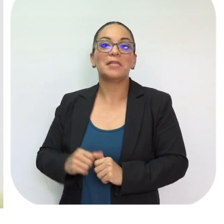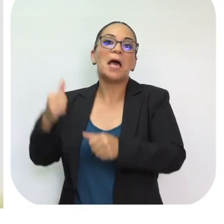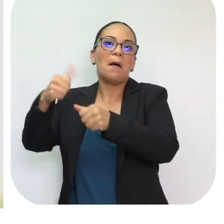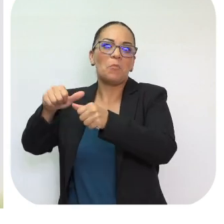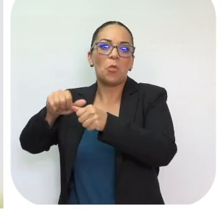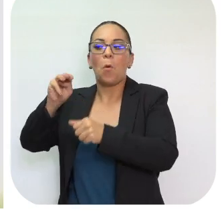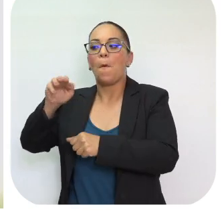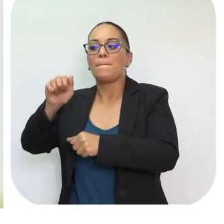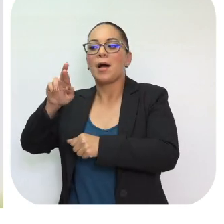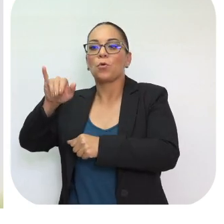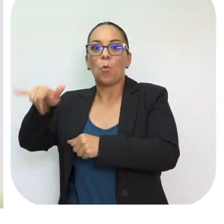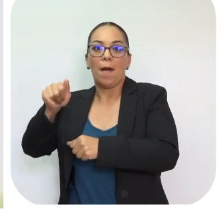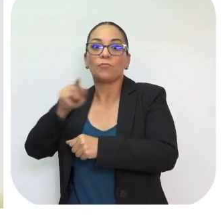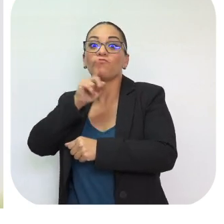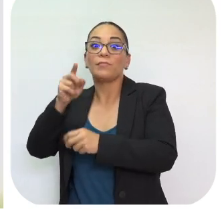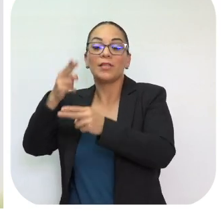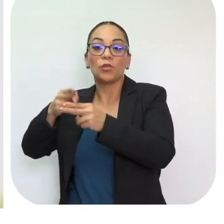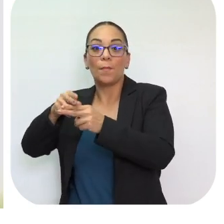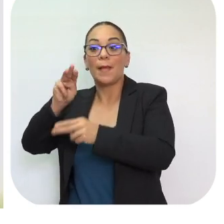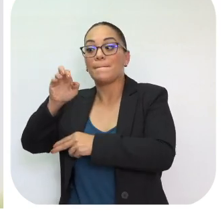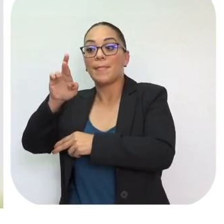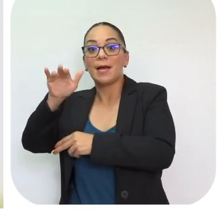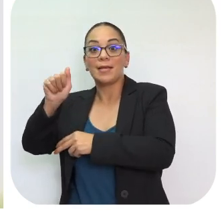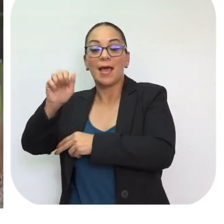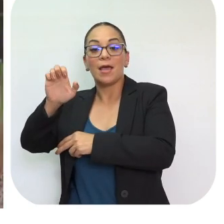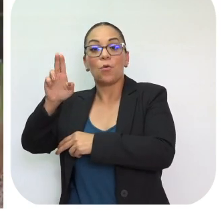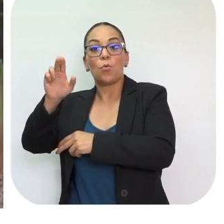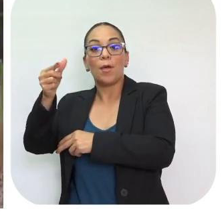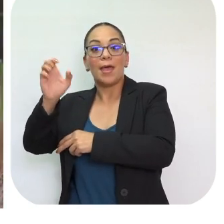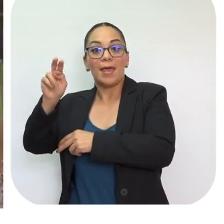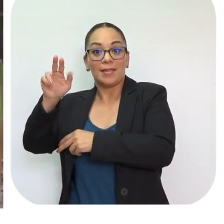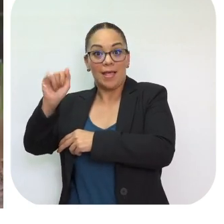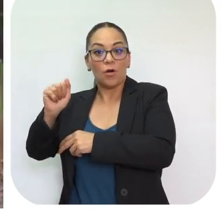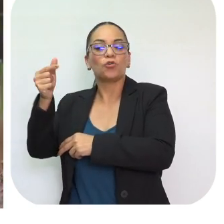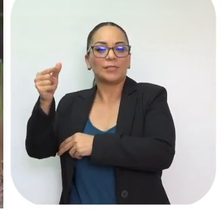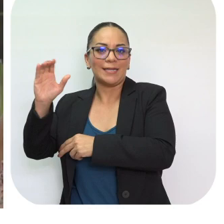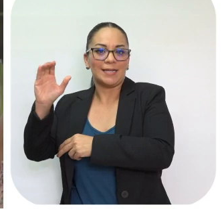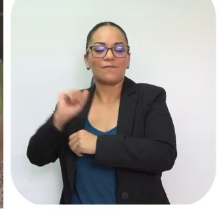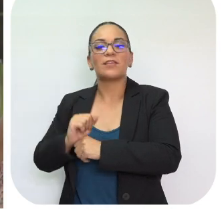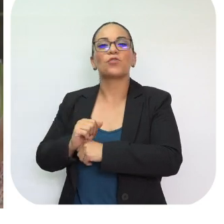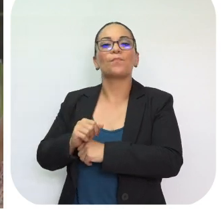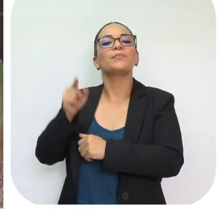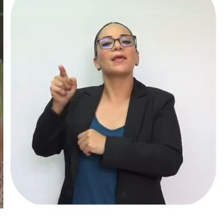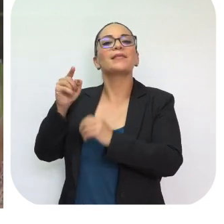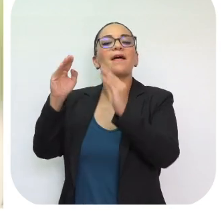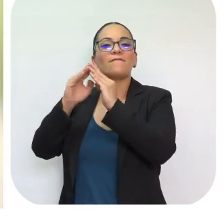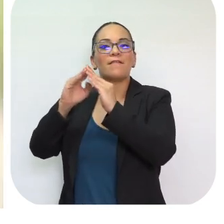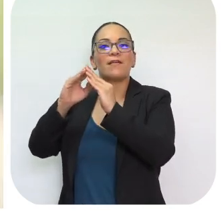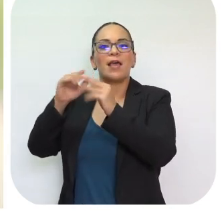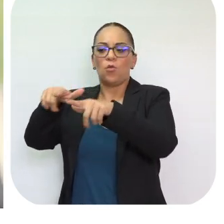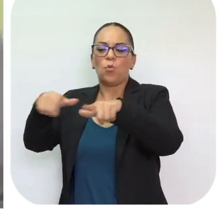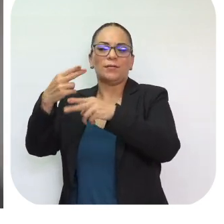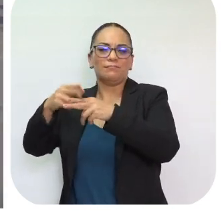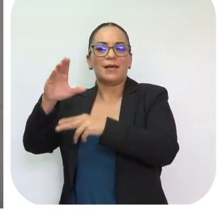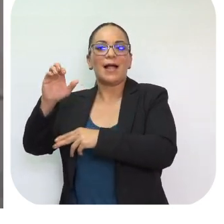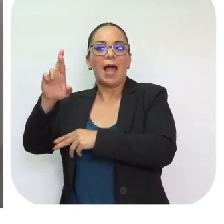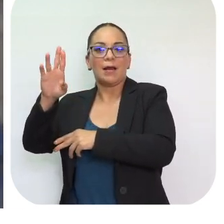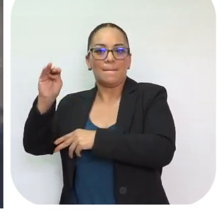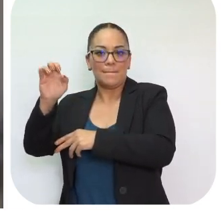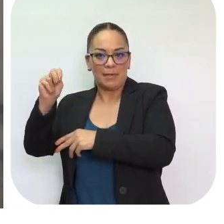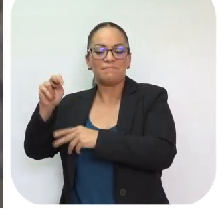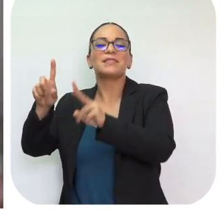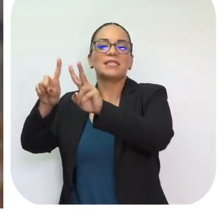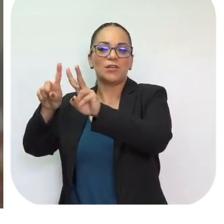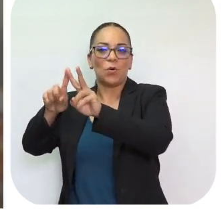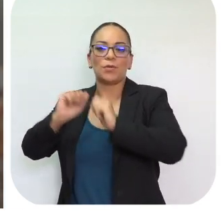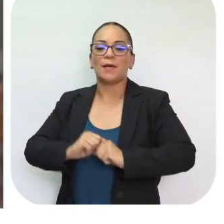Maruga, pero ella en realidad se llama doña María Eugenia González Carrillo, vecina del Carmen de Nicoya. Y me acompaña